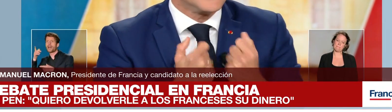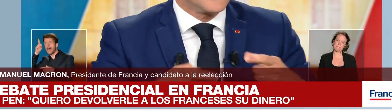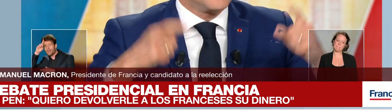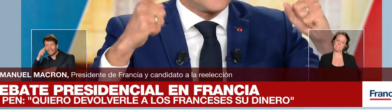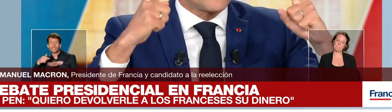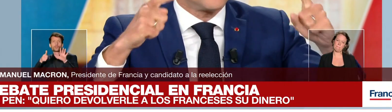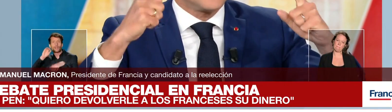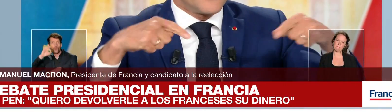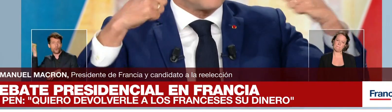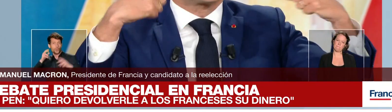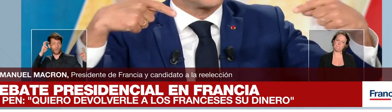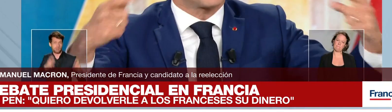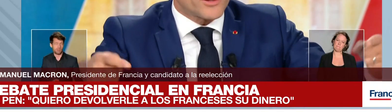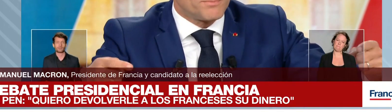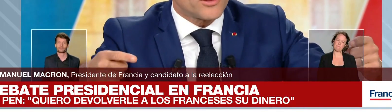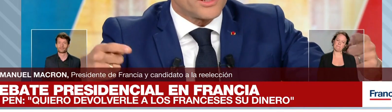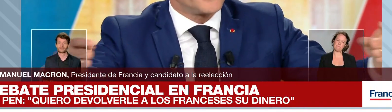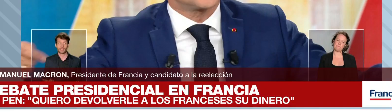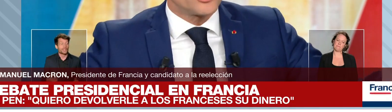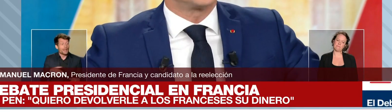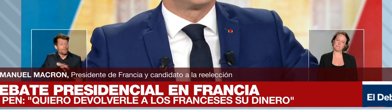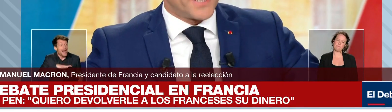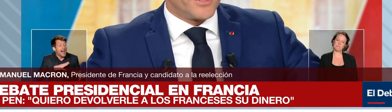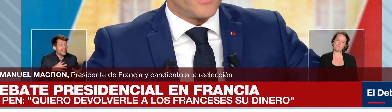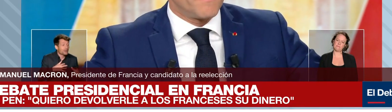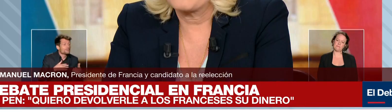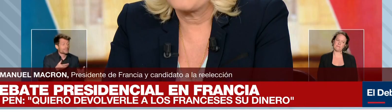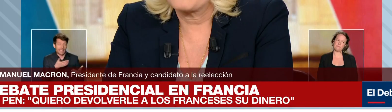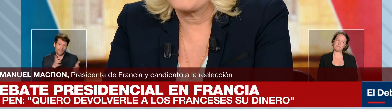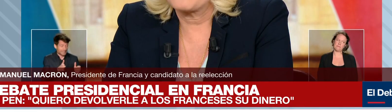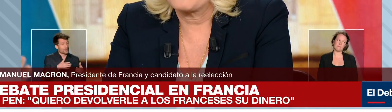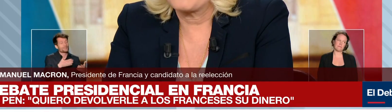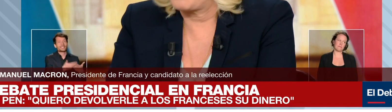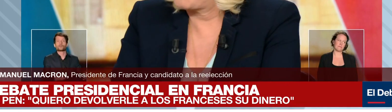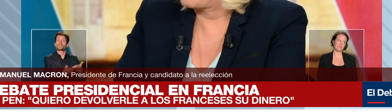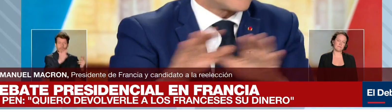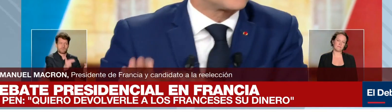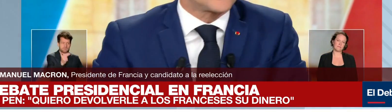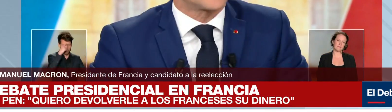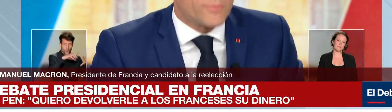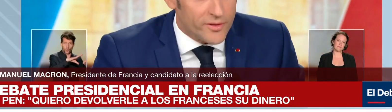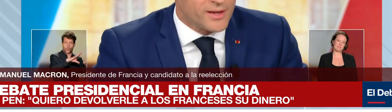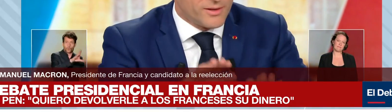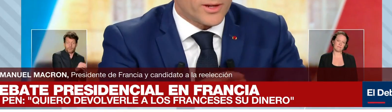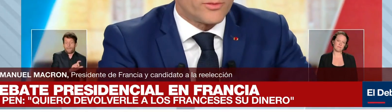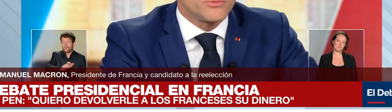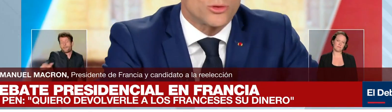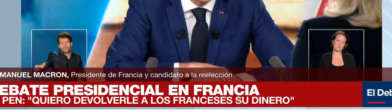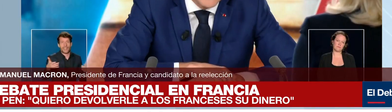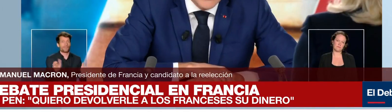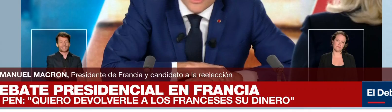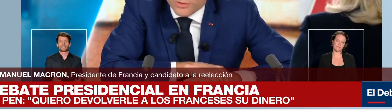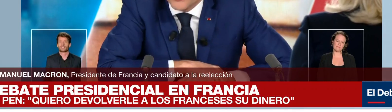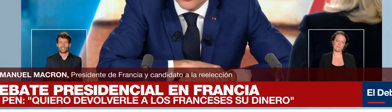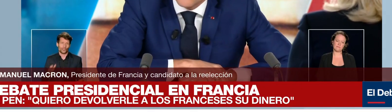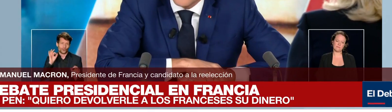establecimos no es inflacionista. Evita que el aumento se traduzca en otra parte. Es lo